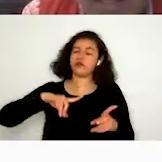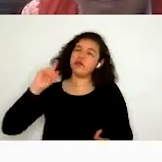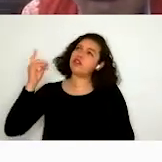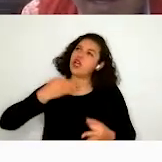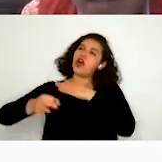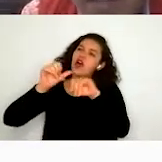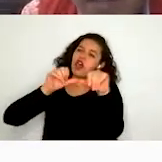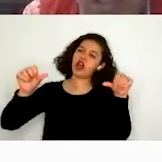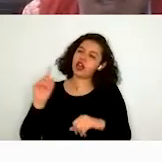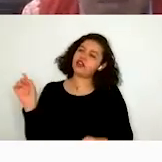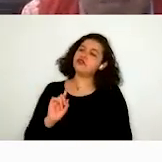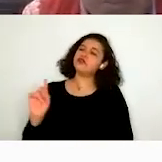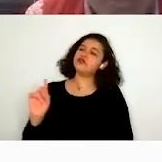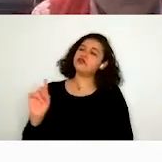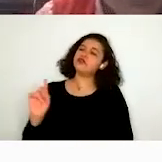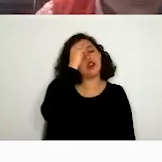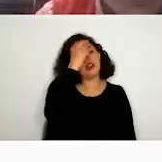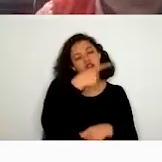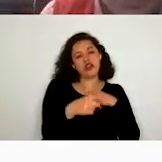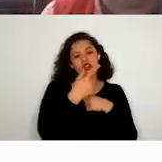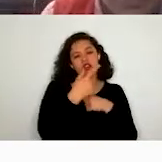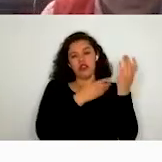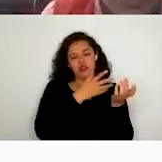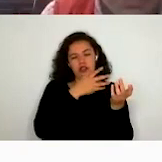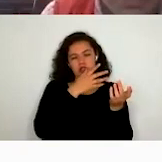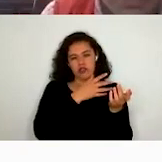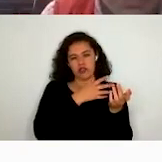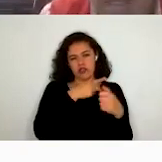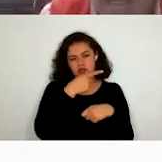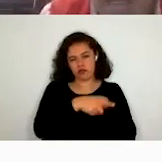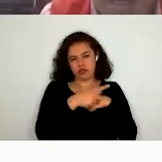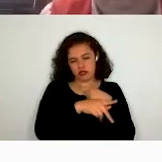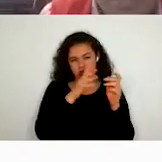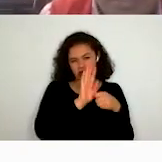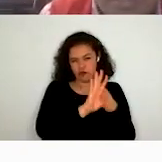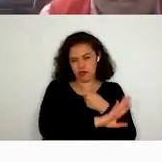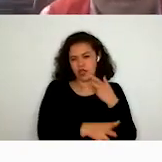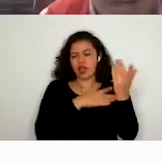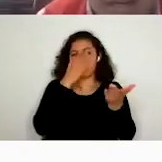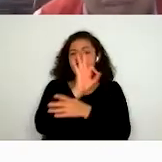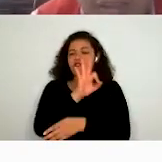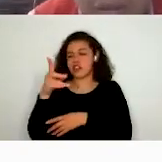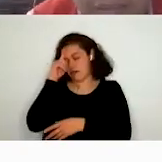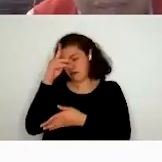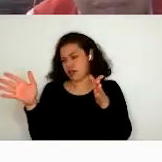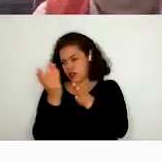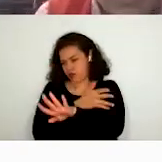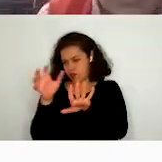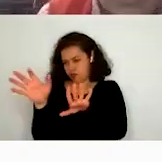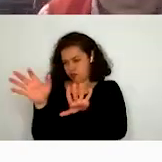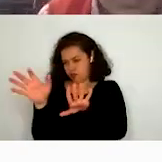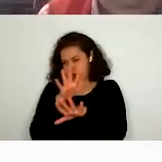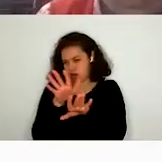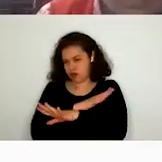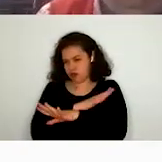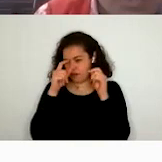para detectar riesgos, proponiendo fecha para corregirlos y acciones para la revisión que se